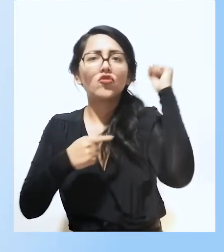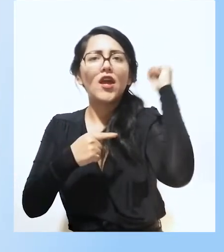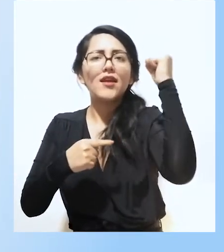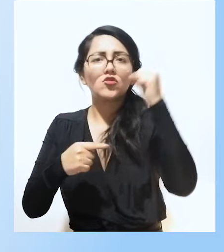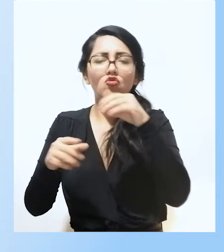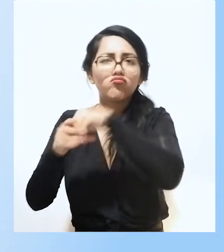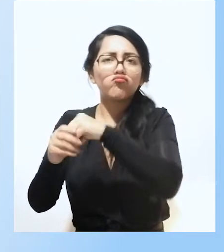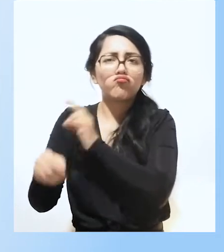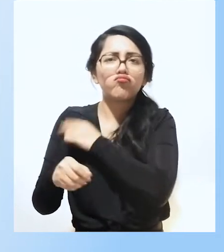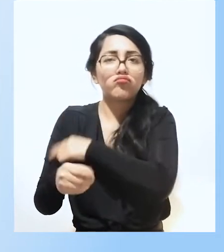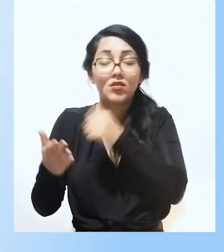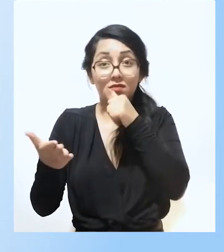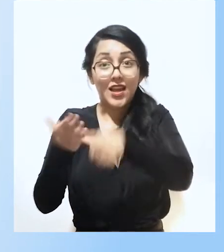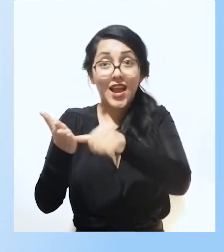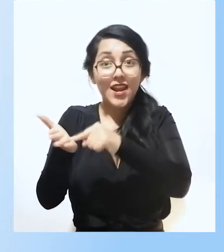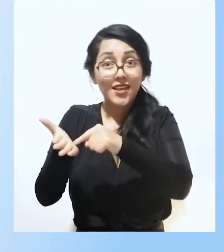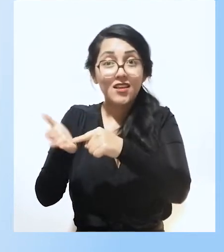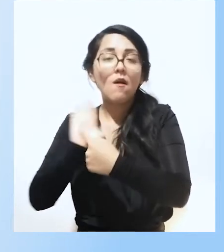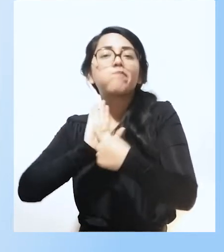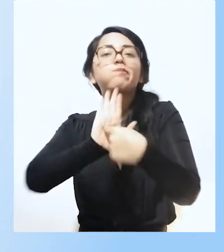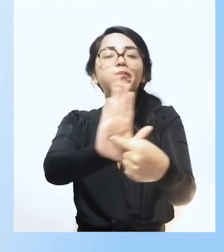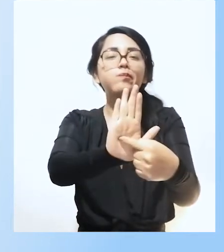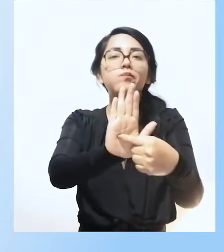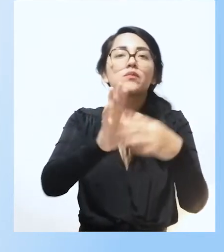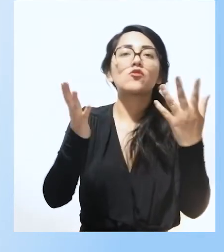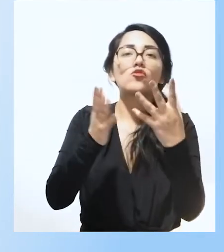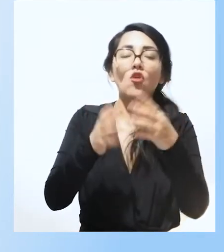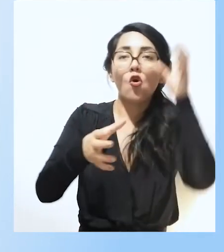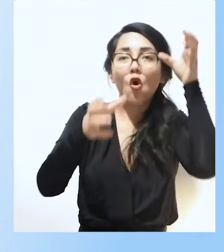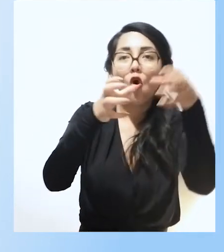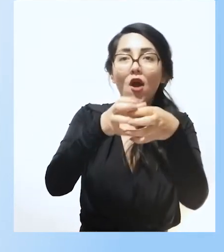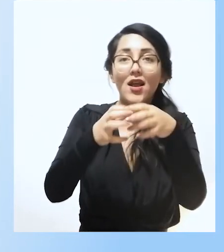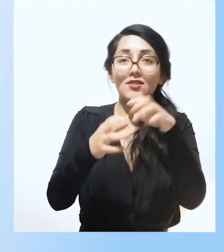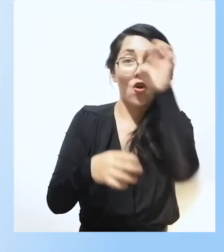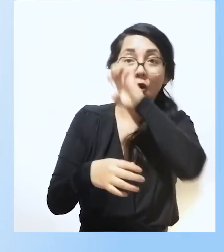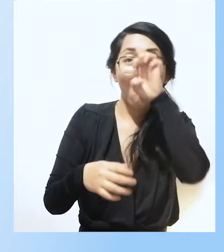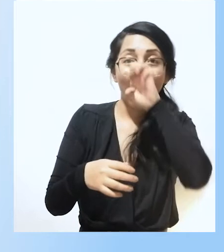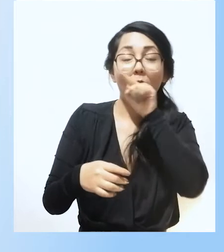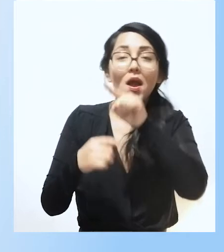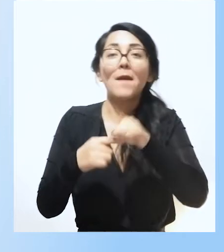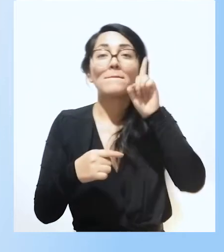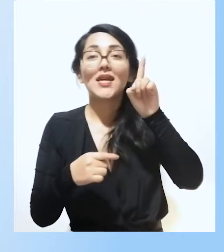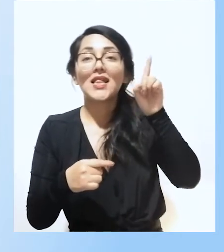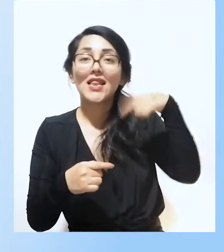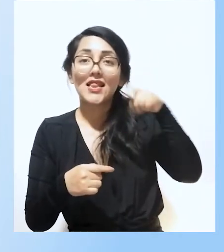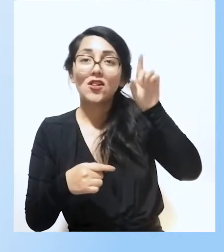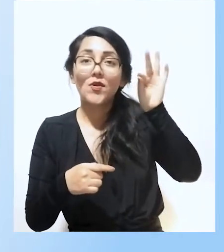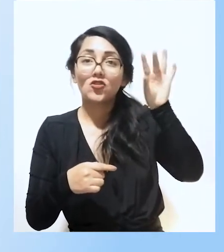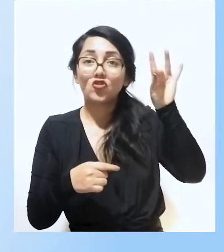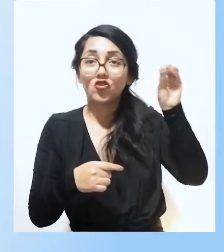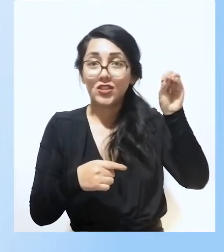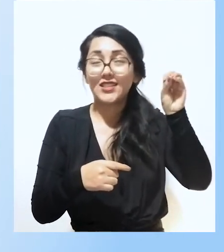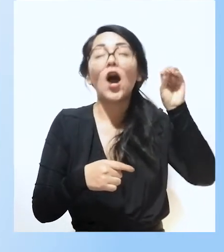esta carta fue presentada al Parlamento Europeo 5 años después, en 1986,